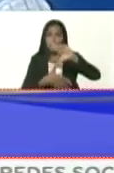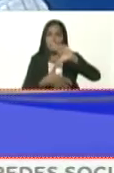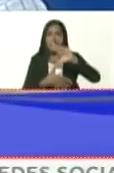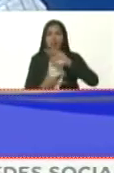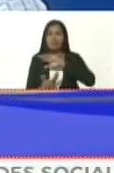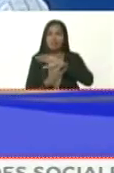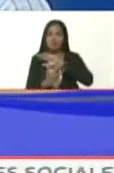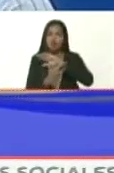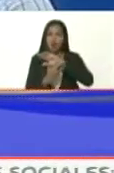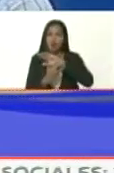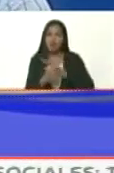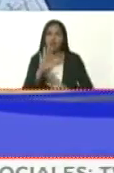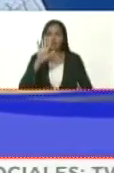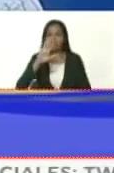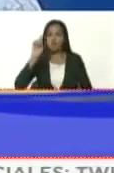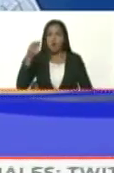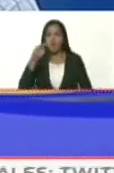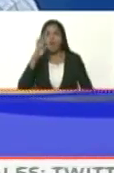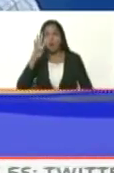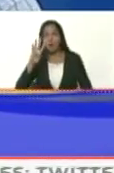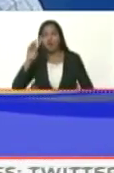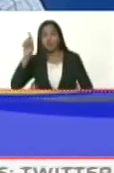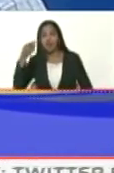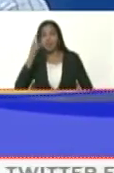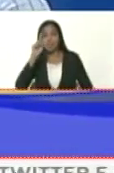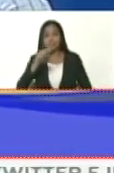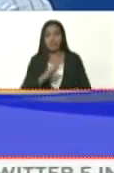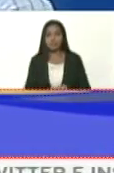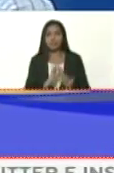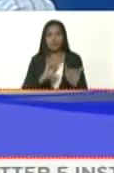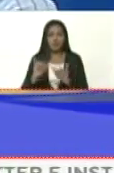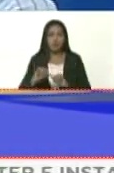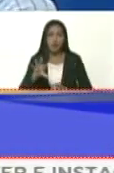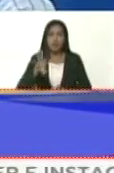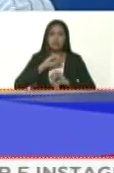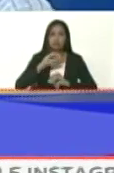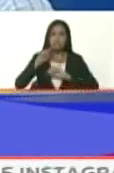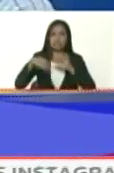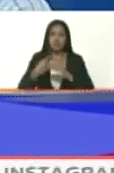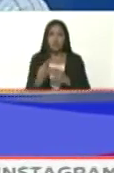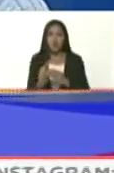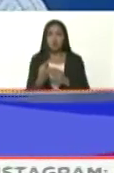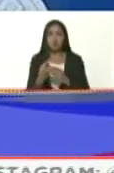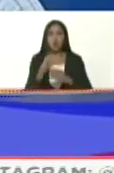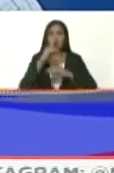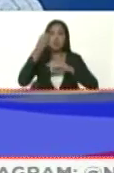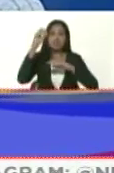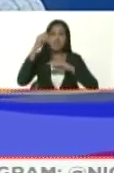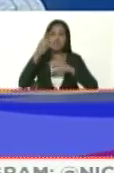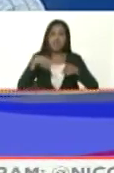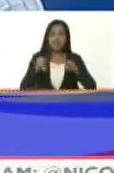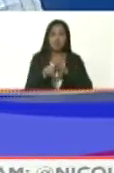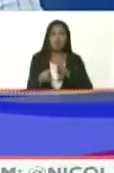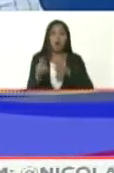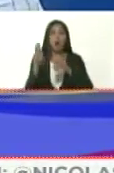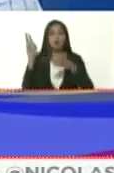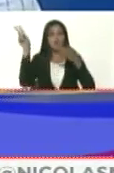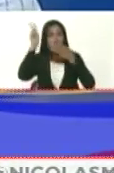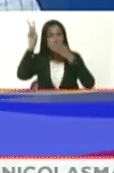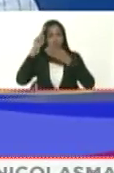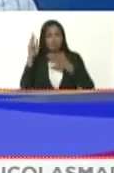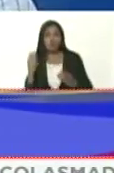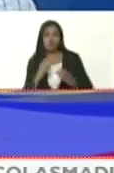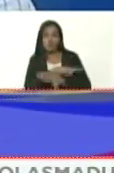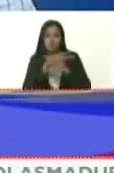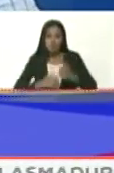4G y 5G. Además, con esto, con la adquisición del segundo satélite en telecomunicaciones, esto nos permitirá fortalecer cada día